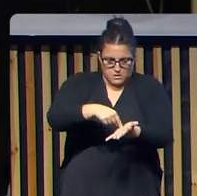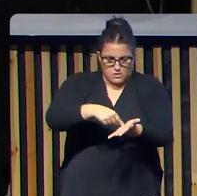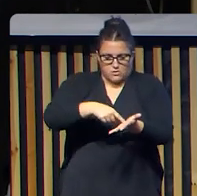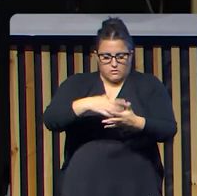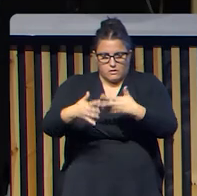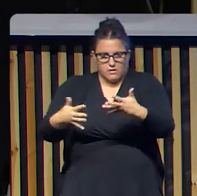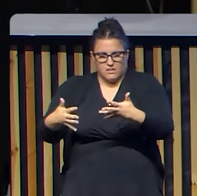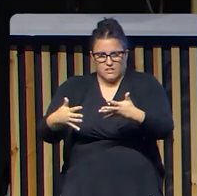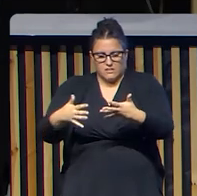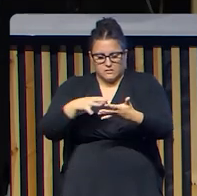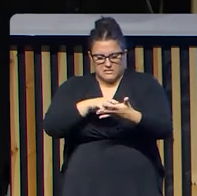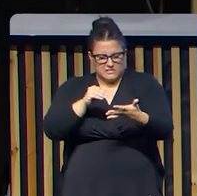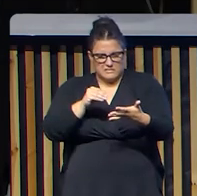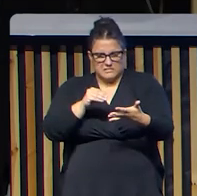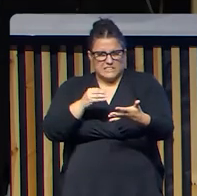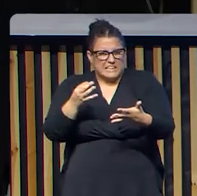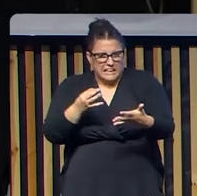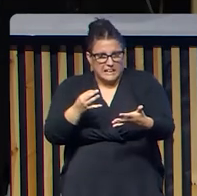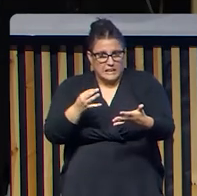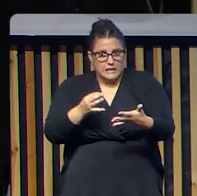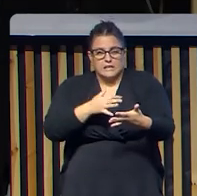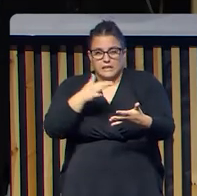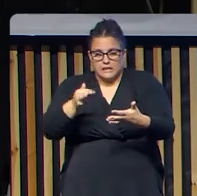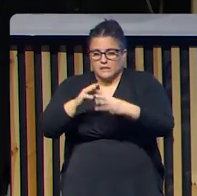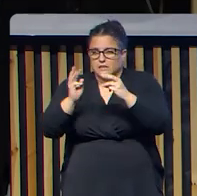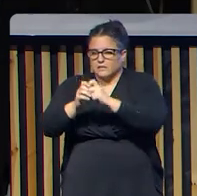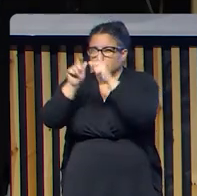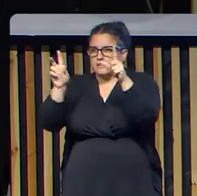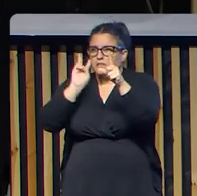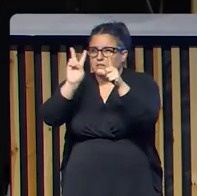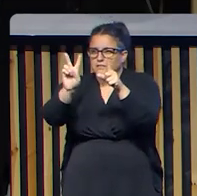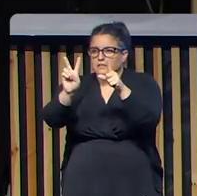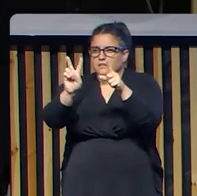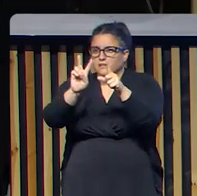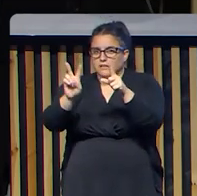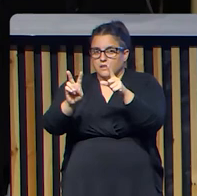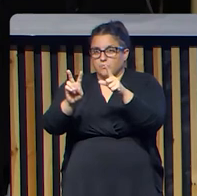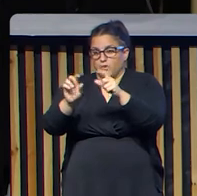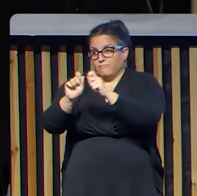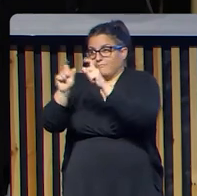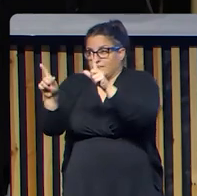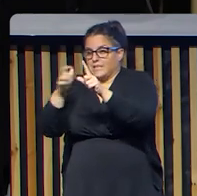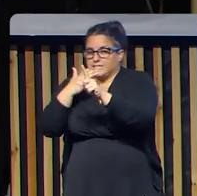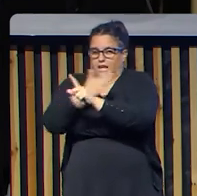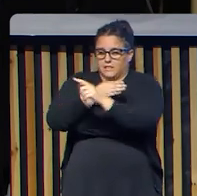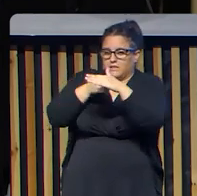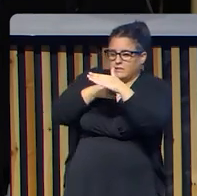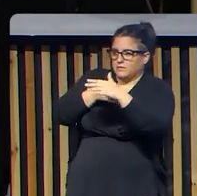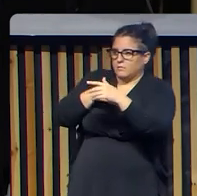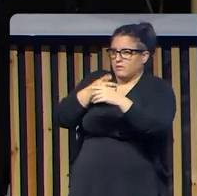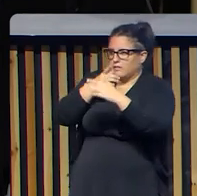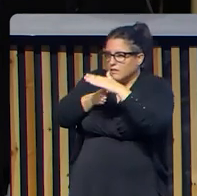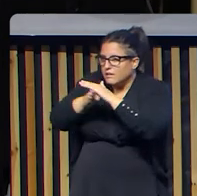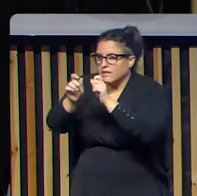pero encima en una pantalla y en una pantalla la que además me cuesta llegar es más